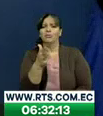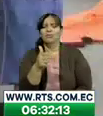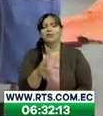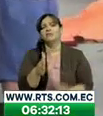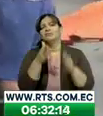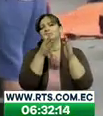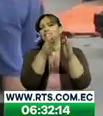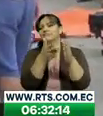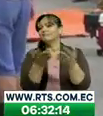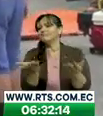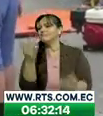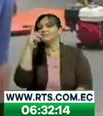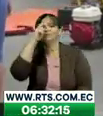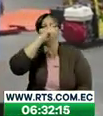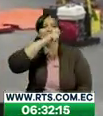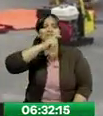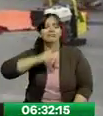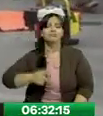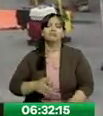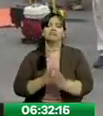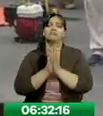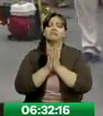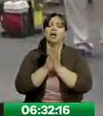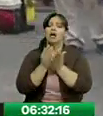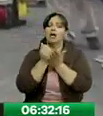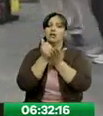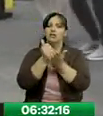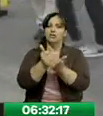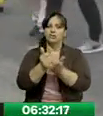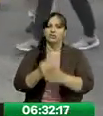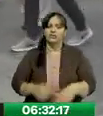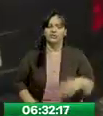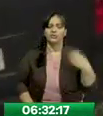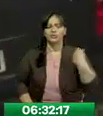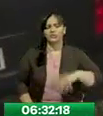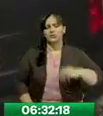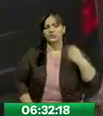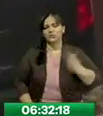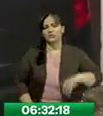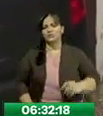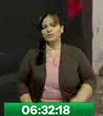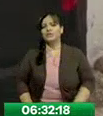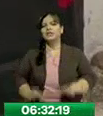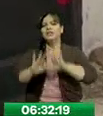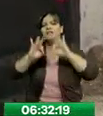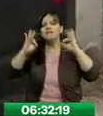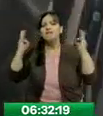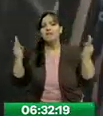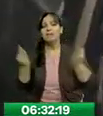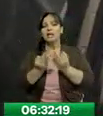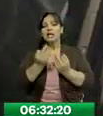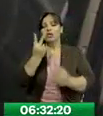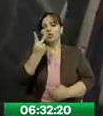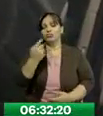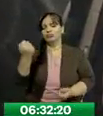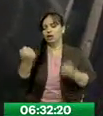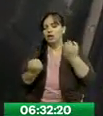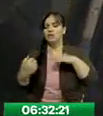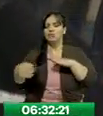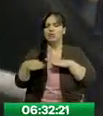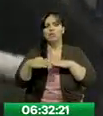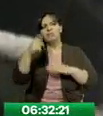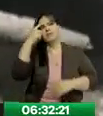Es un viaje de vacaciones con un desenlace fatal que enluta a 2 familias que solo buscaron la playa